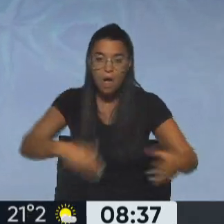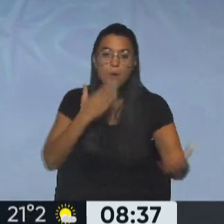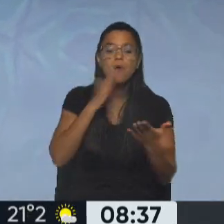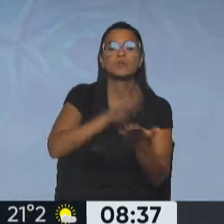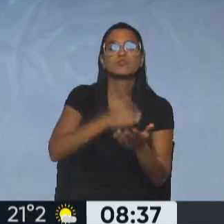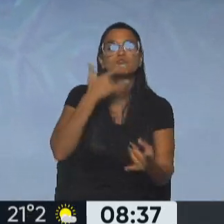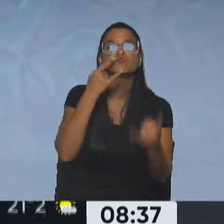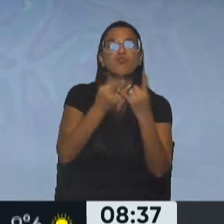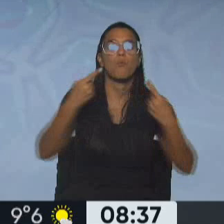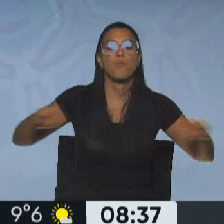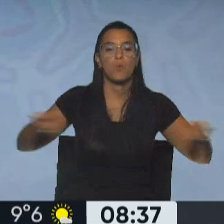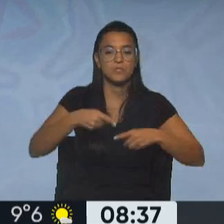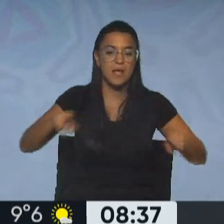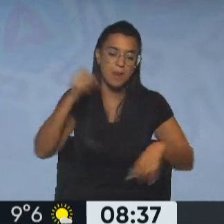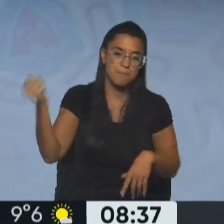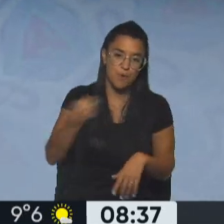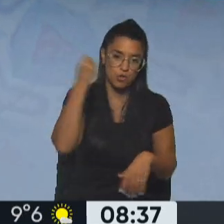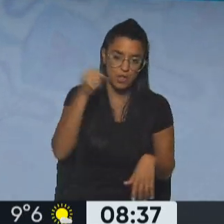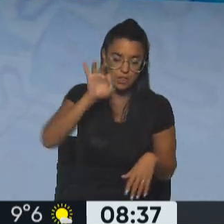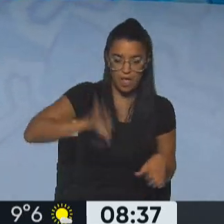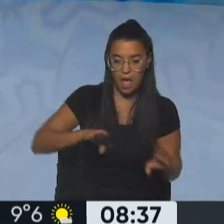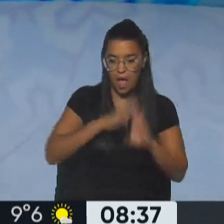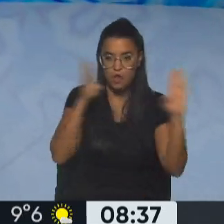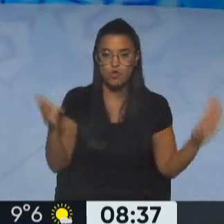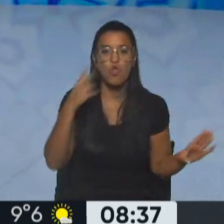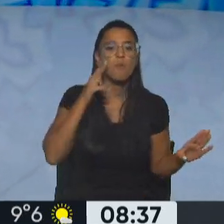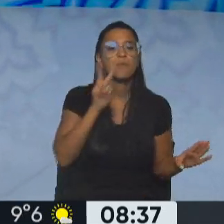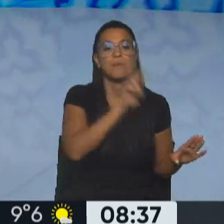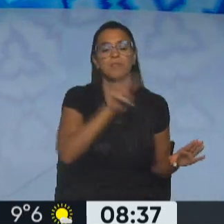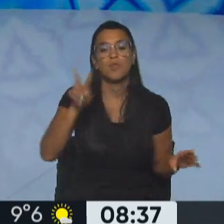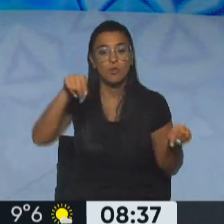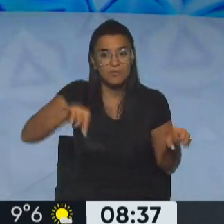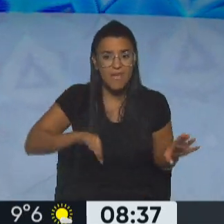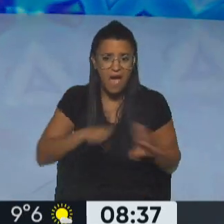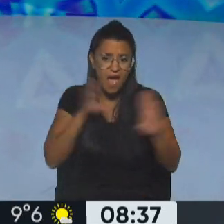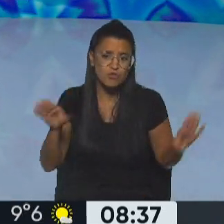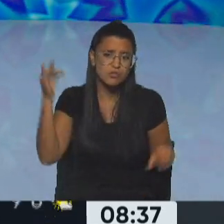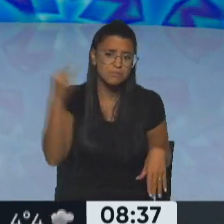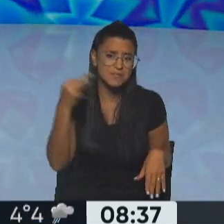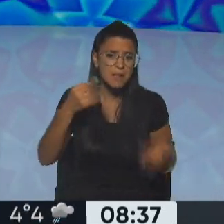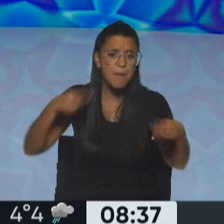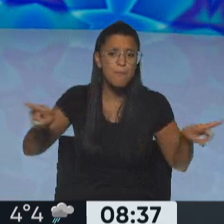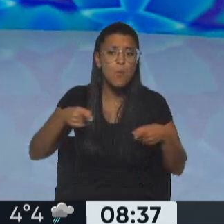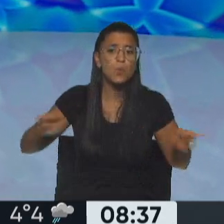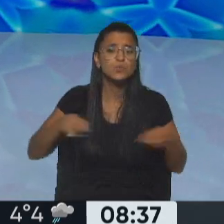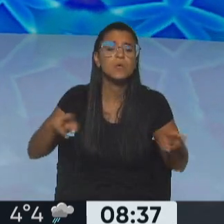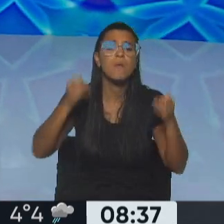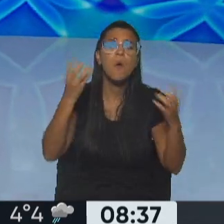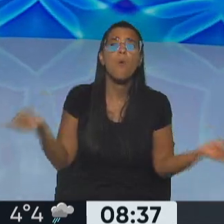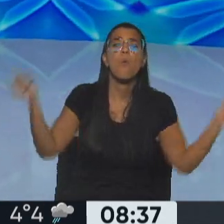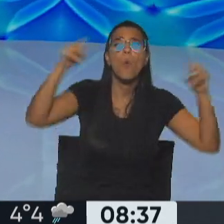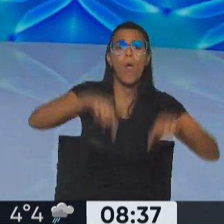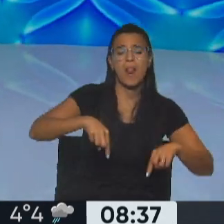shows musicales más destacados del 2022? 2022, un año muy especial para la música. ¿Por qué? Porque volvió